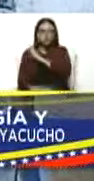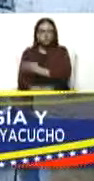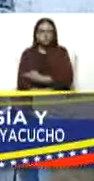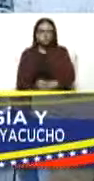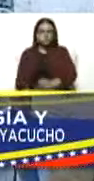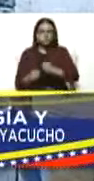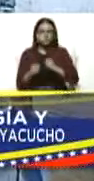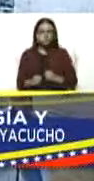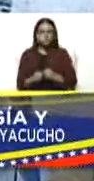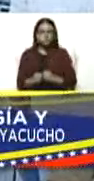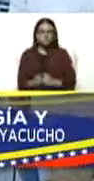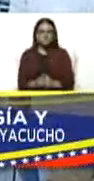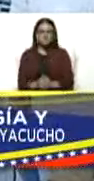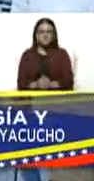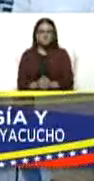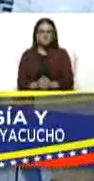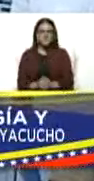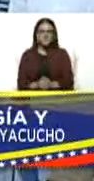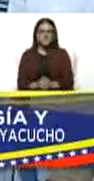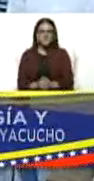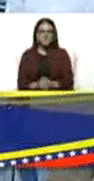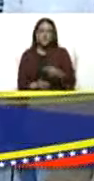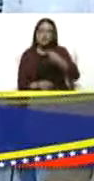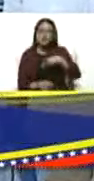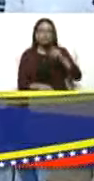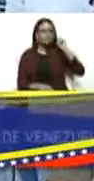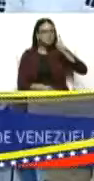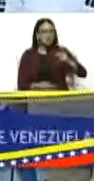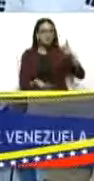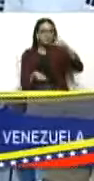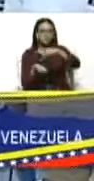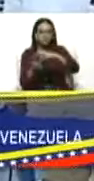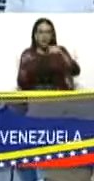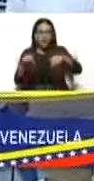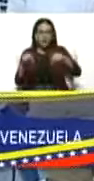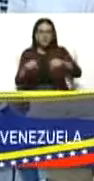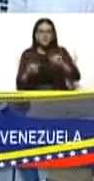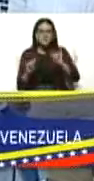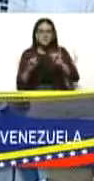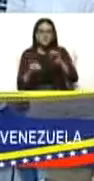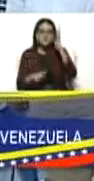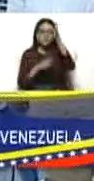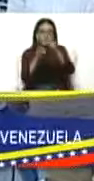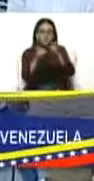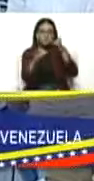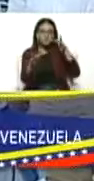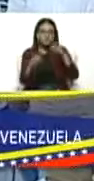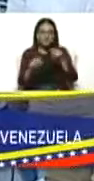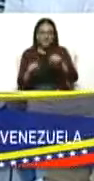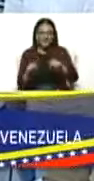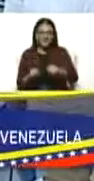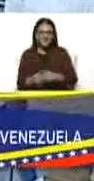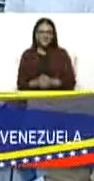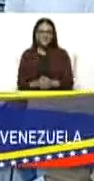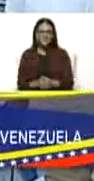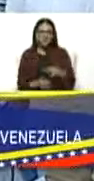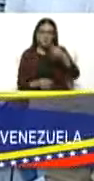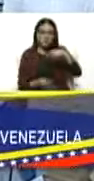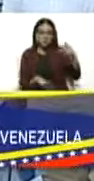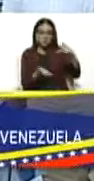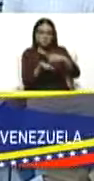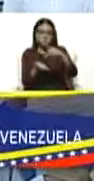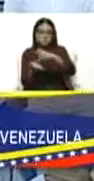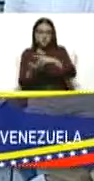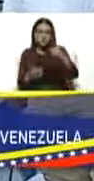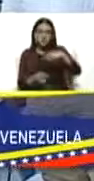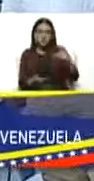potencialidad. Teníamos que venir a Amazonas, vinimos,